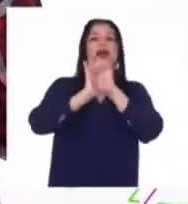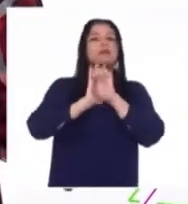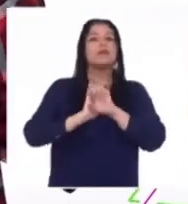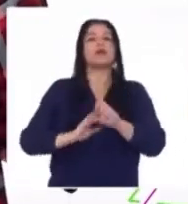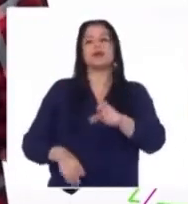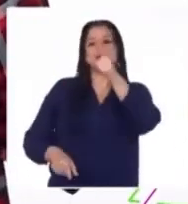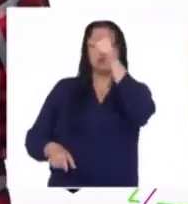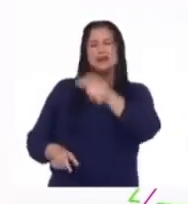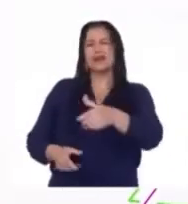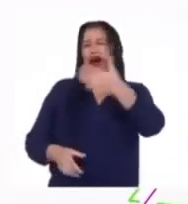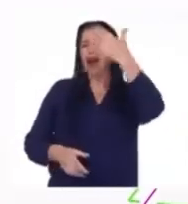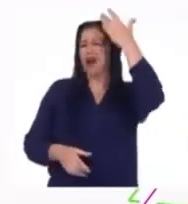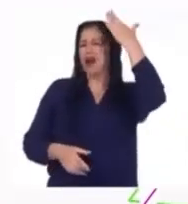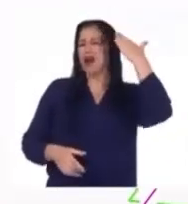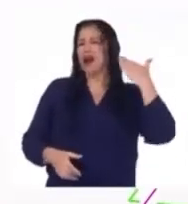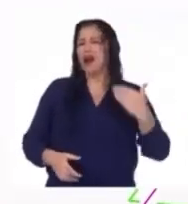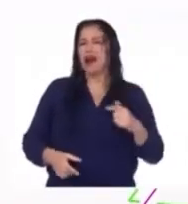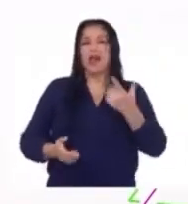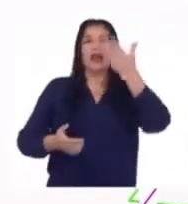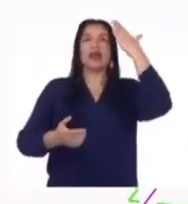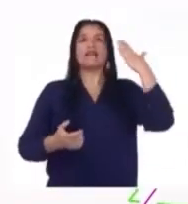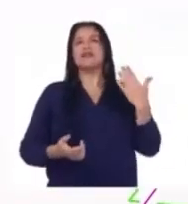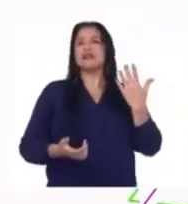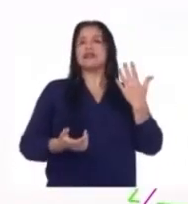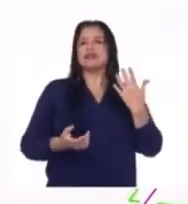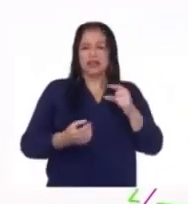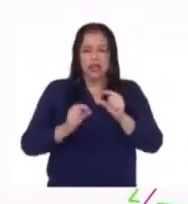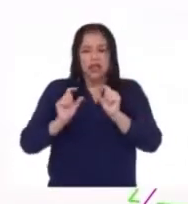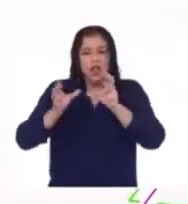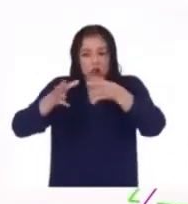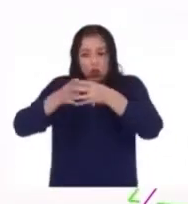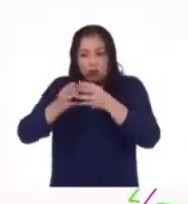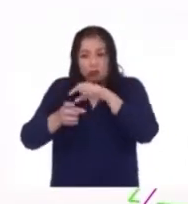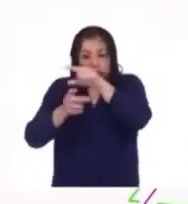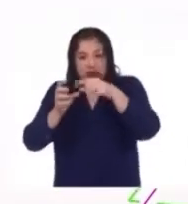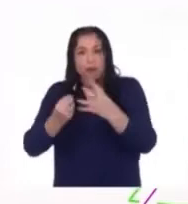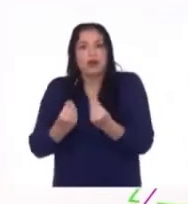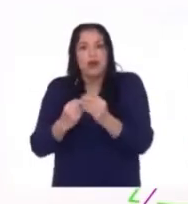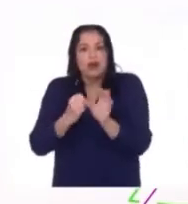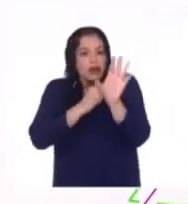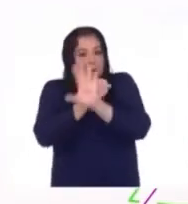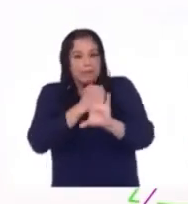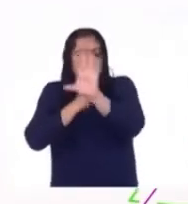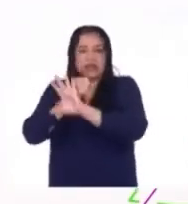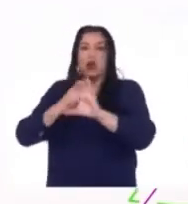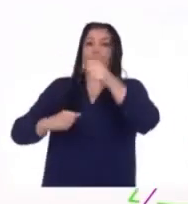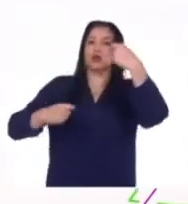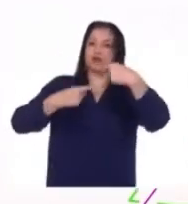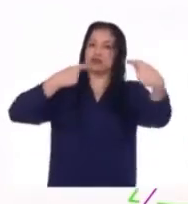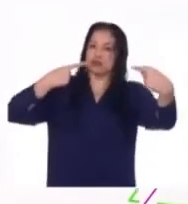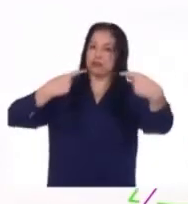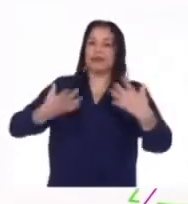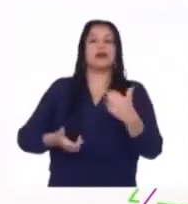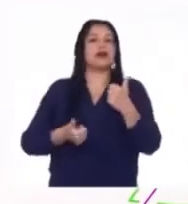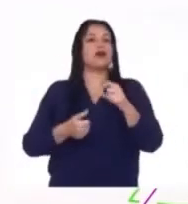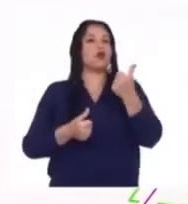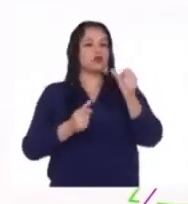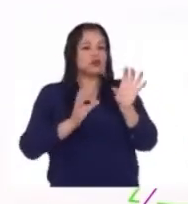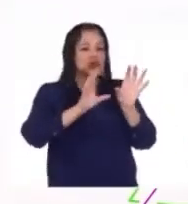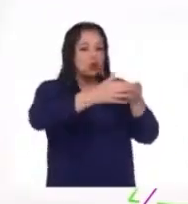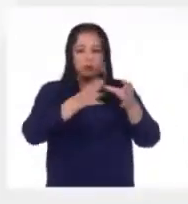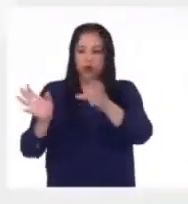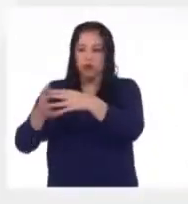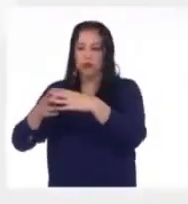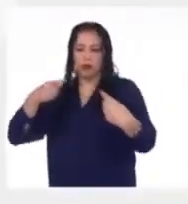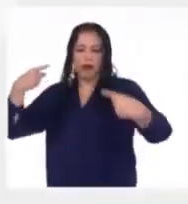ser humano primitivo, que se agrupaban en tribus para sobrevivir, se defendían juntos de los enemigos y los miembros de otras